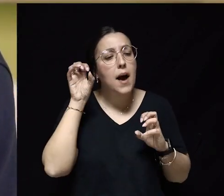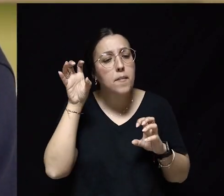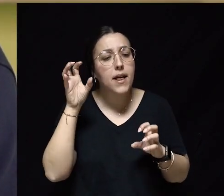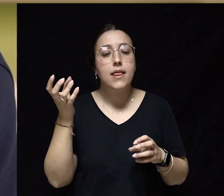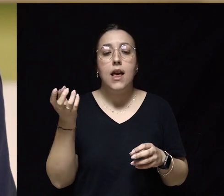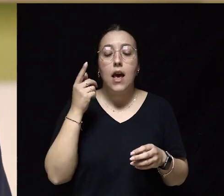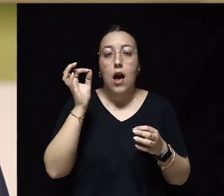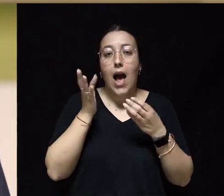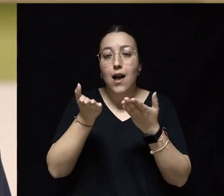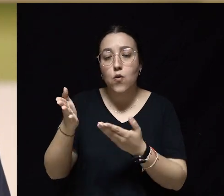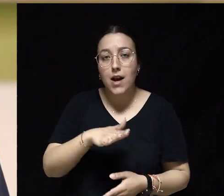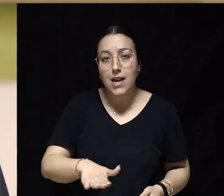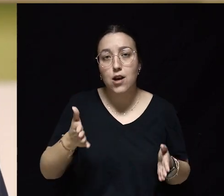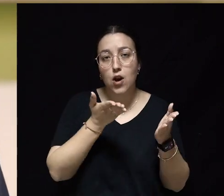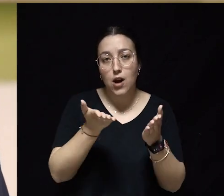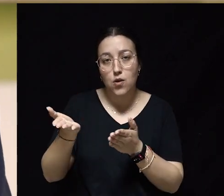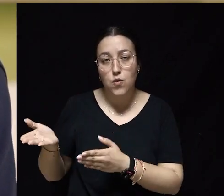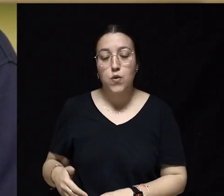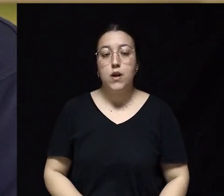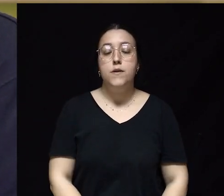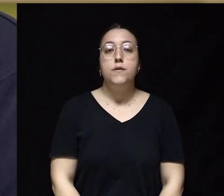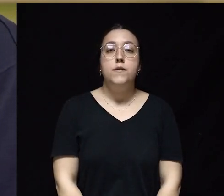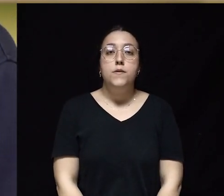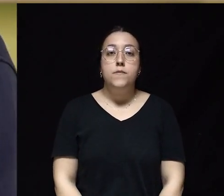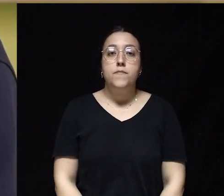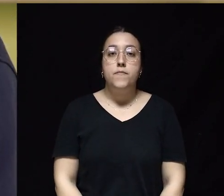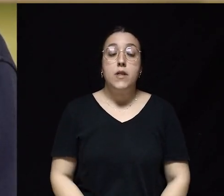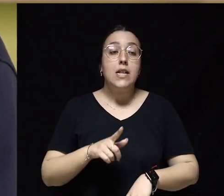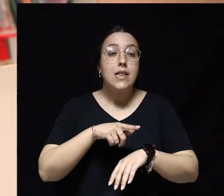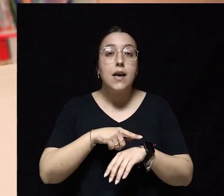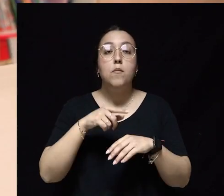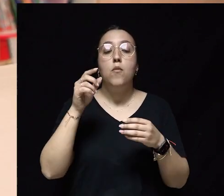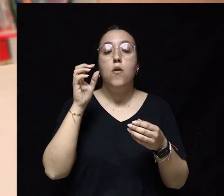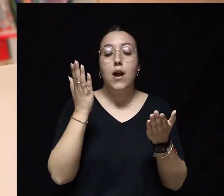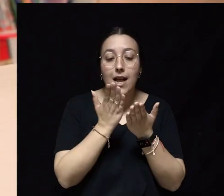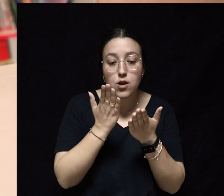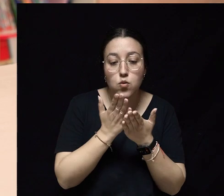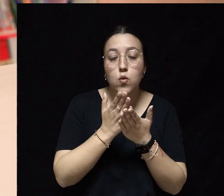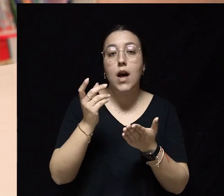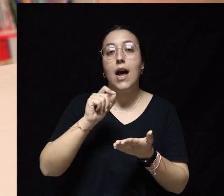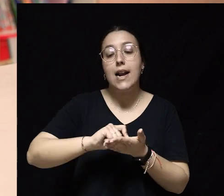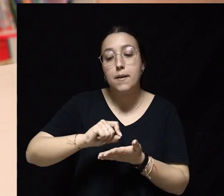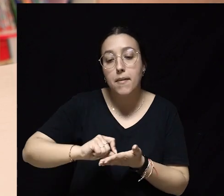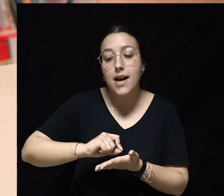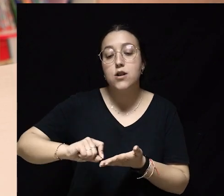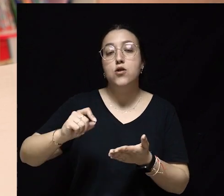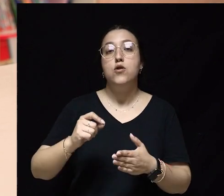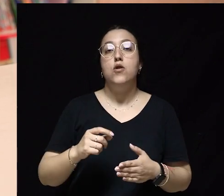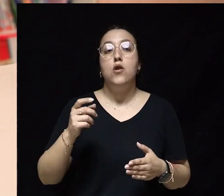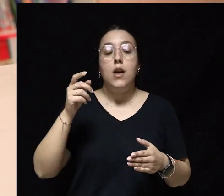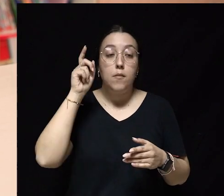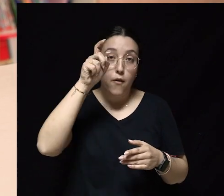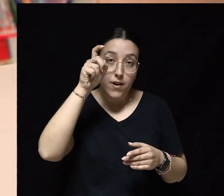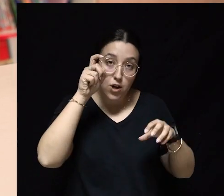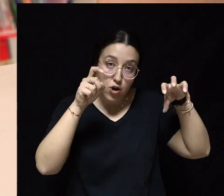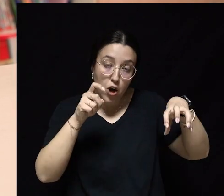de las 3:30, ofreciendo un tiempo de estudio y de lectura o de repaso